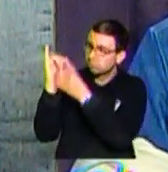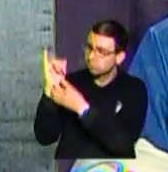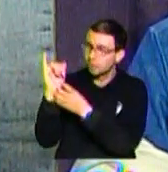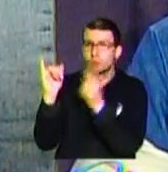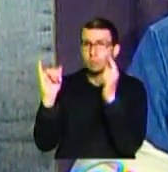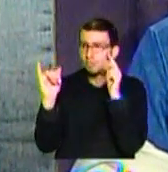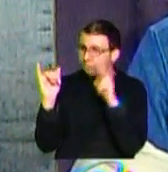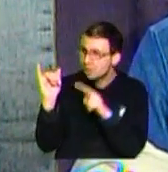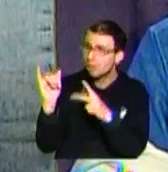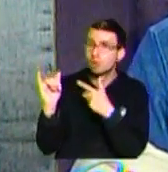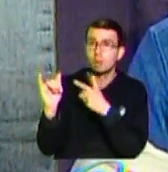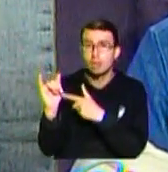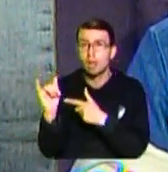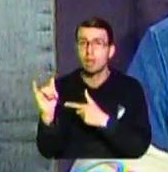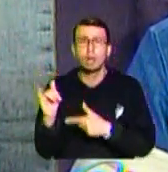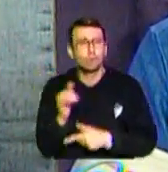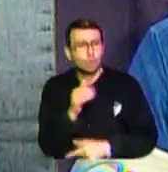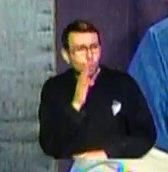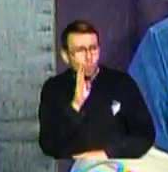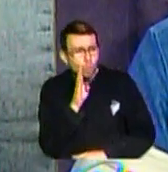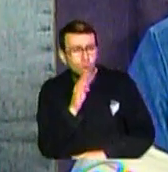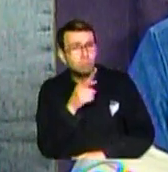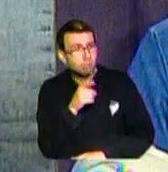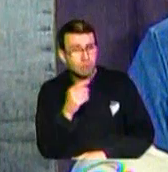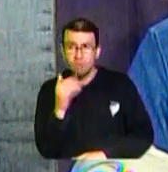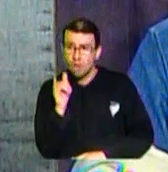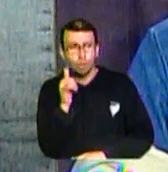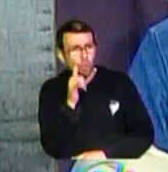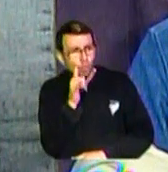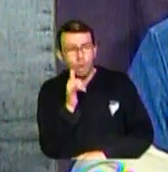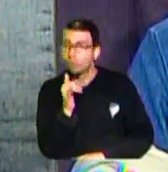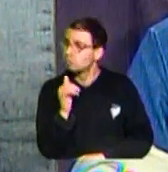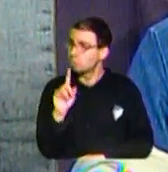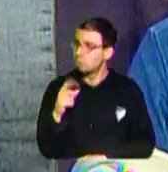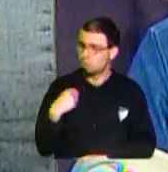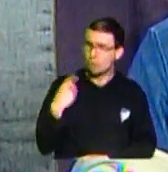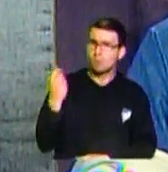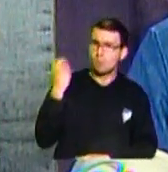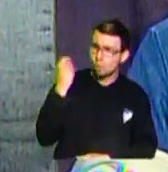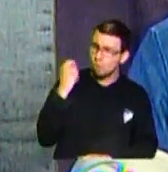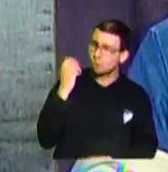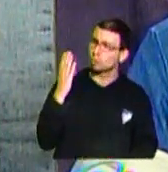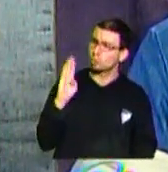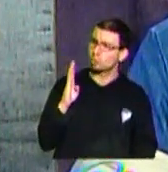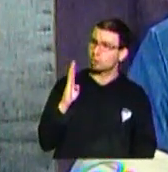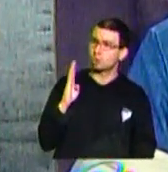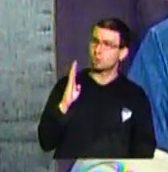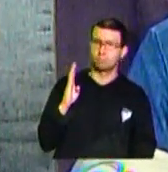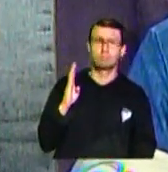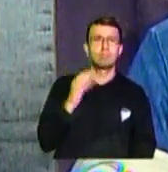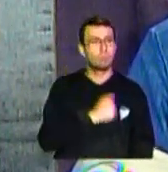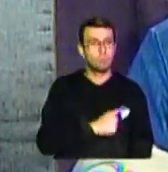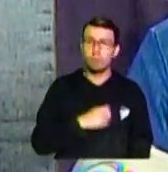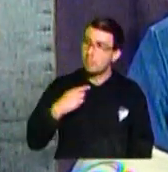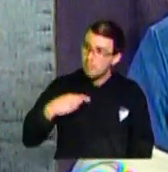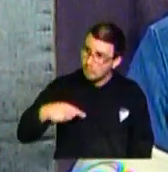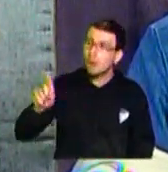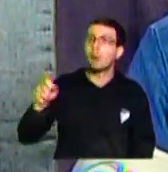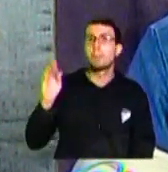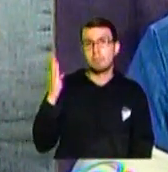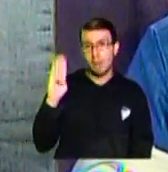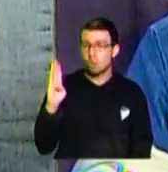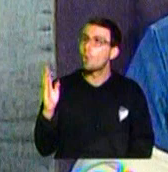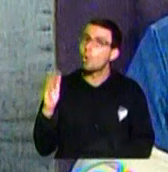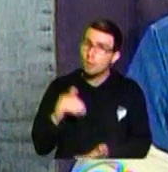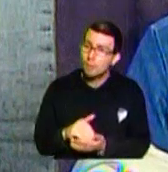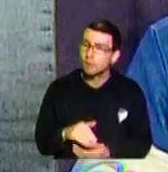Le dije, señora, ¿usted tiene la vejiga llena? Y me dijo, no, yo recién oriné. Yo le dije, pase al baño, orina